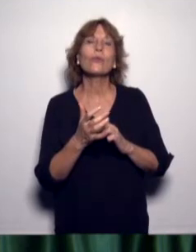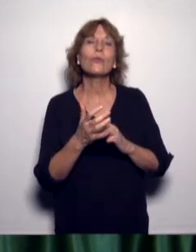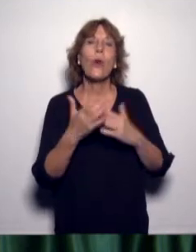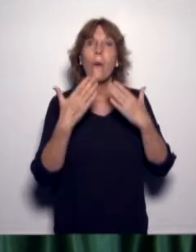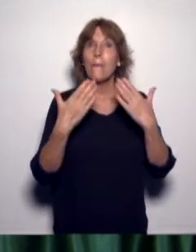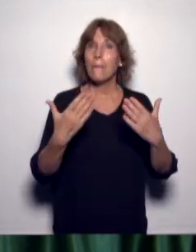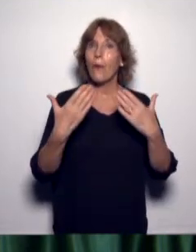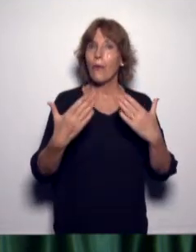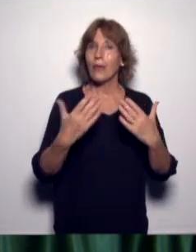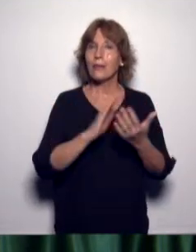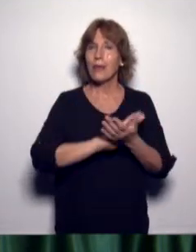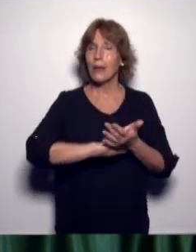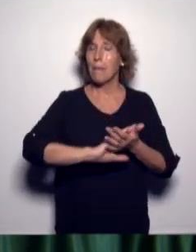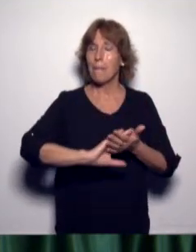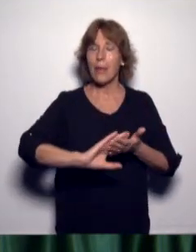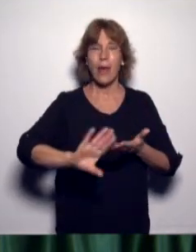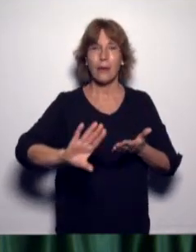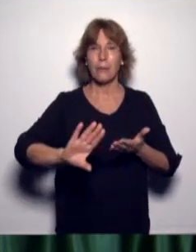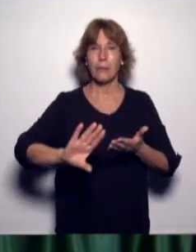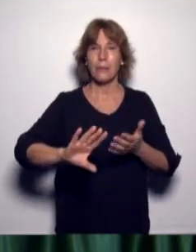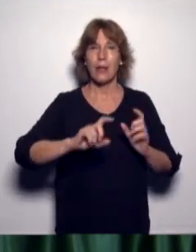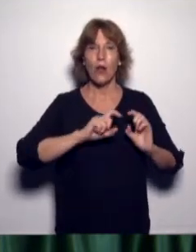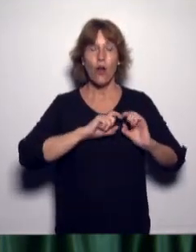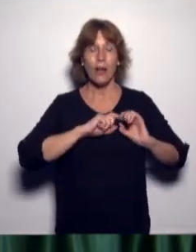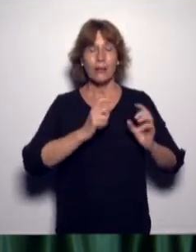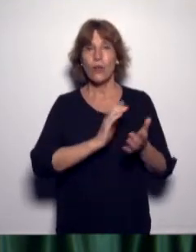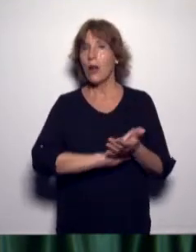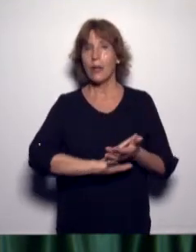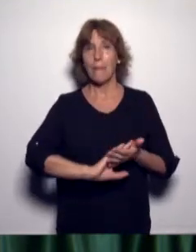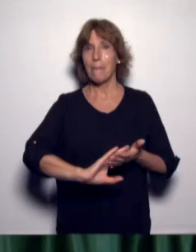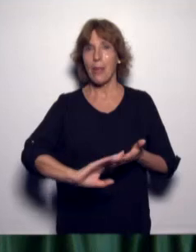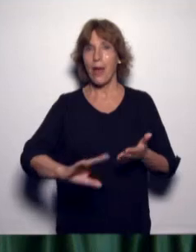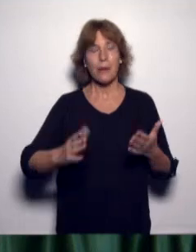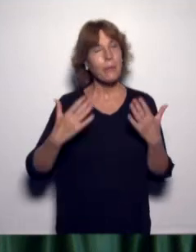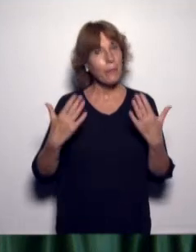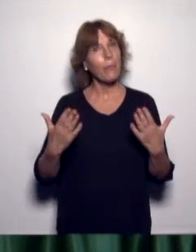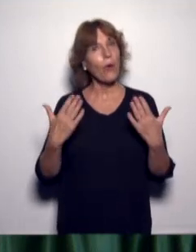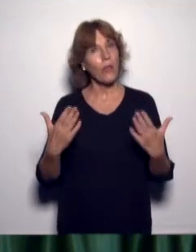podés purificarme, podés purificarme. En realidad yo lo estoy diciendo